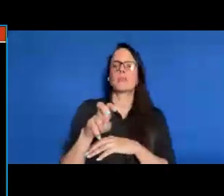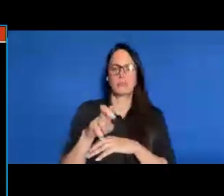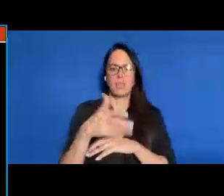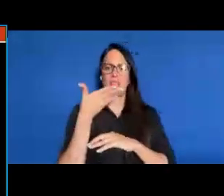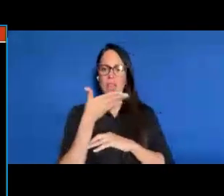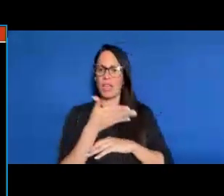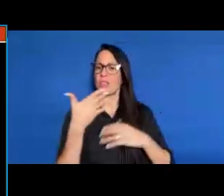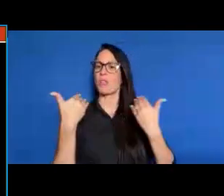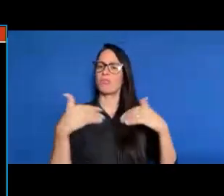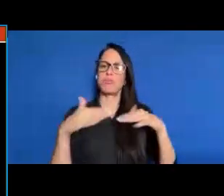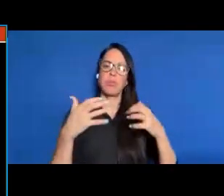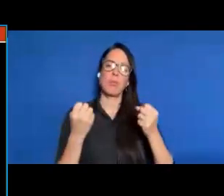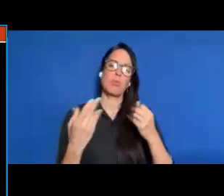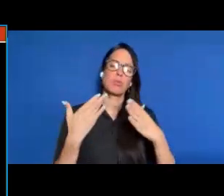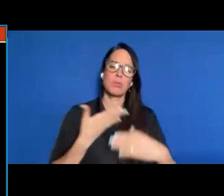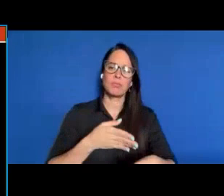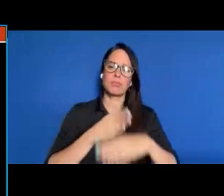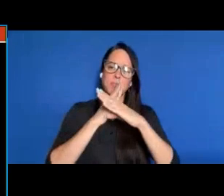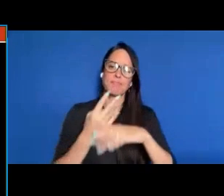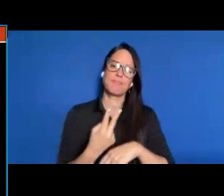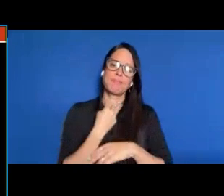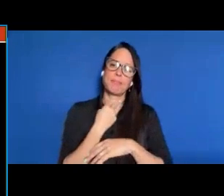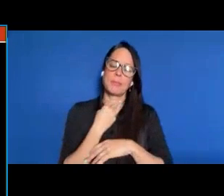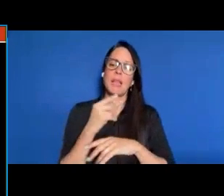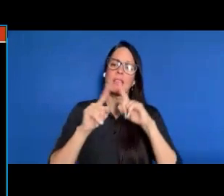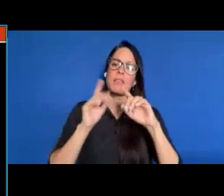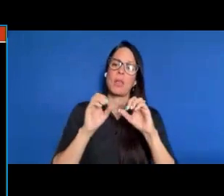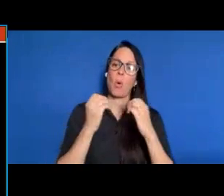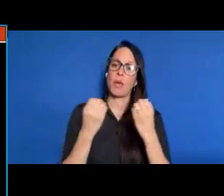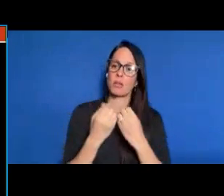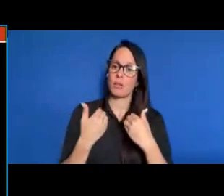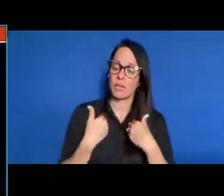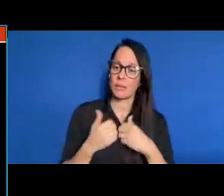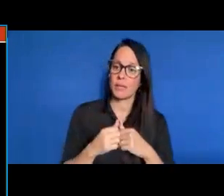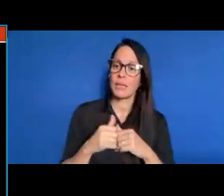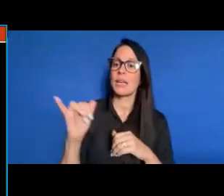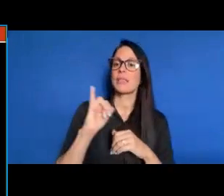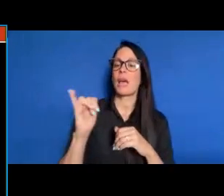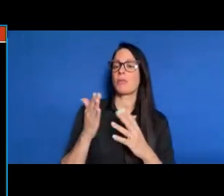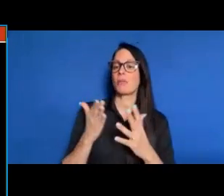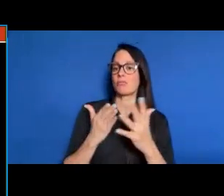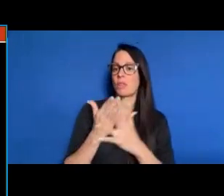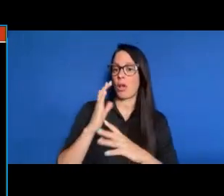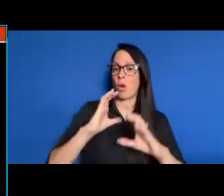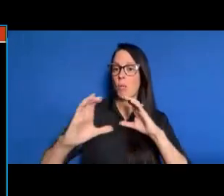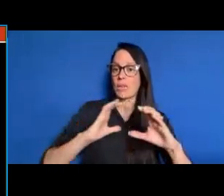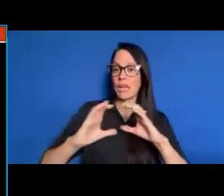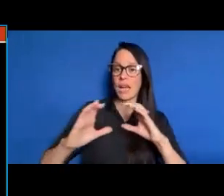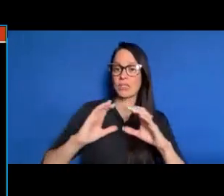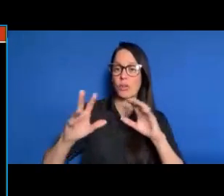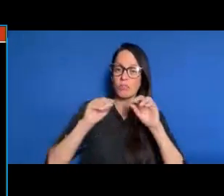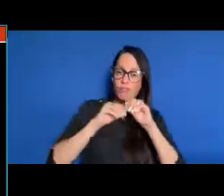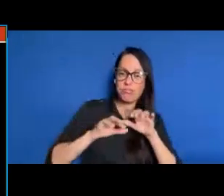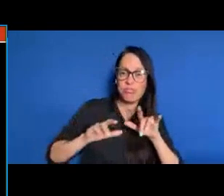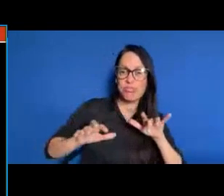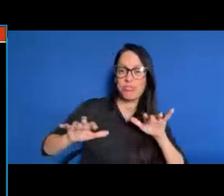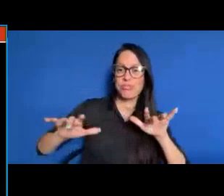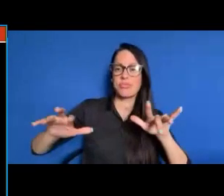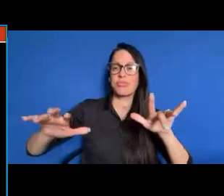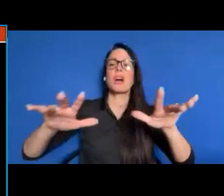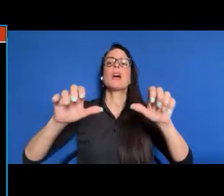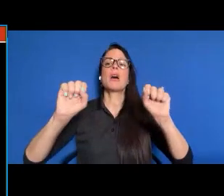muchas entidades han mencionado. También tenían la educación en medios de comunicación masiva para promover que se conozca más sobre el tema de los opioides y